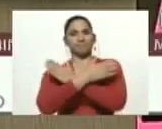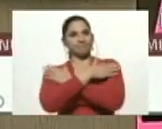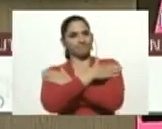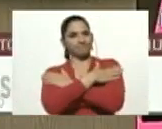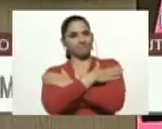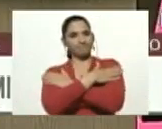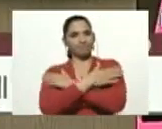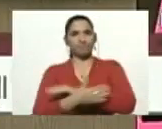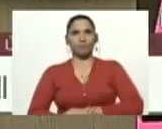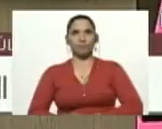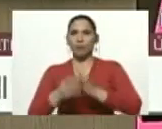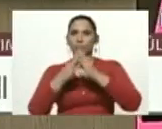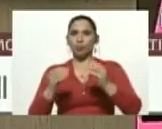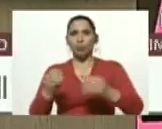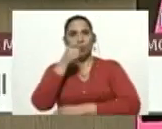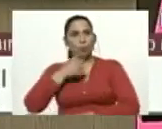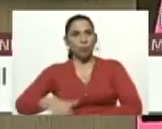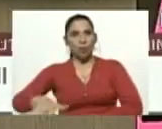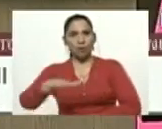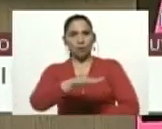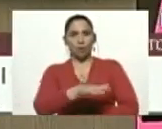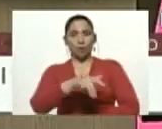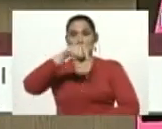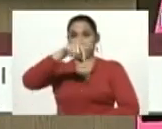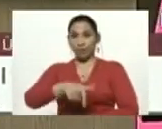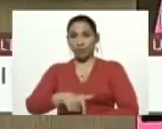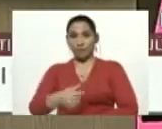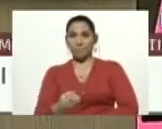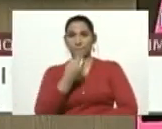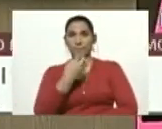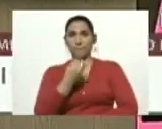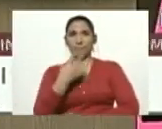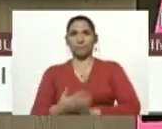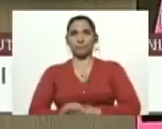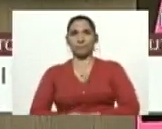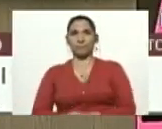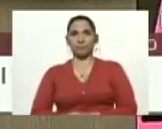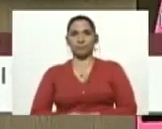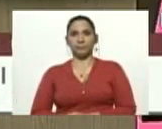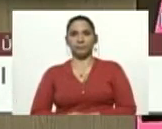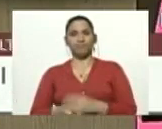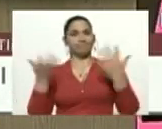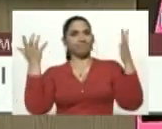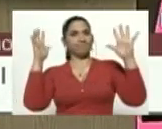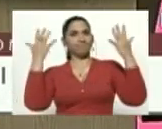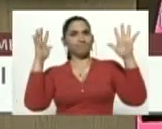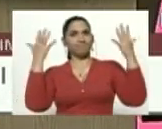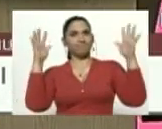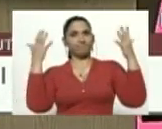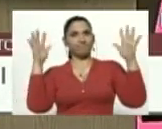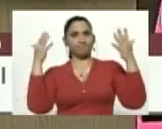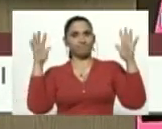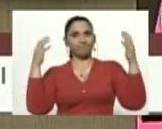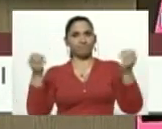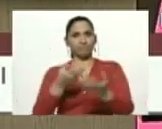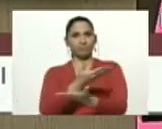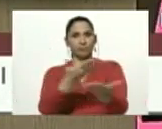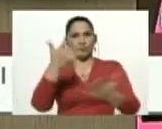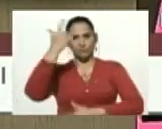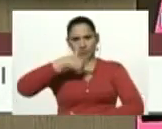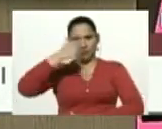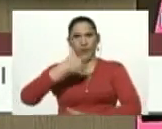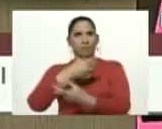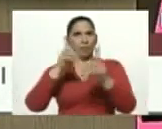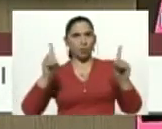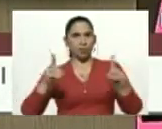Felicidades a todo nuestro pueblo. Desde aquí, desde el Palacio de Miraflores, les aplaudimos por su talante